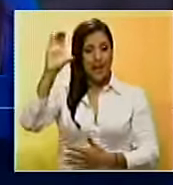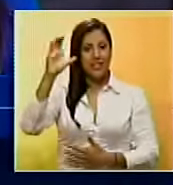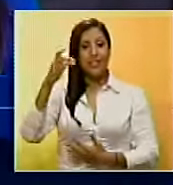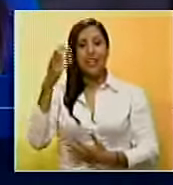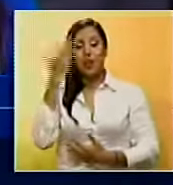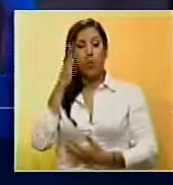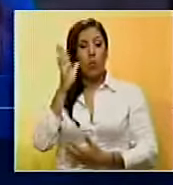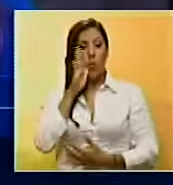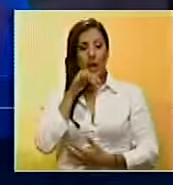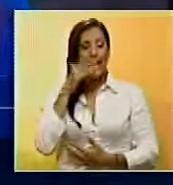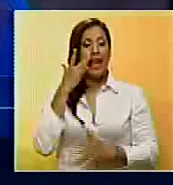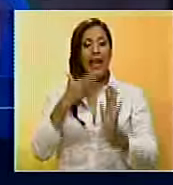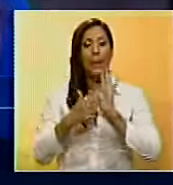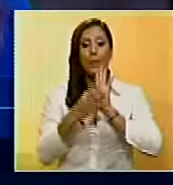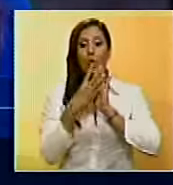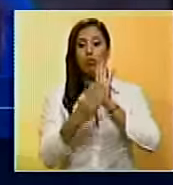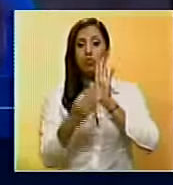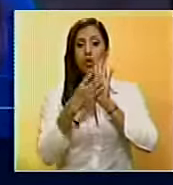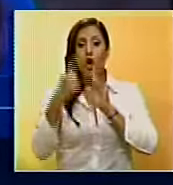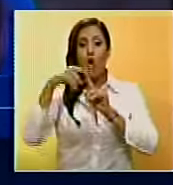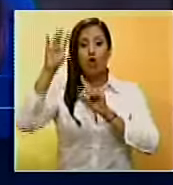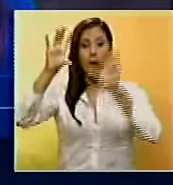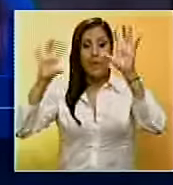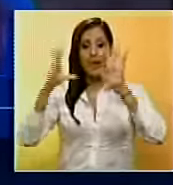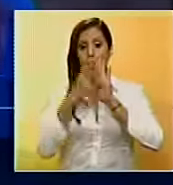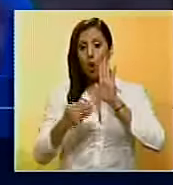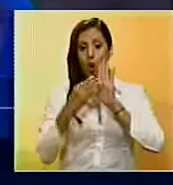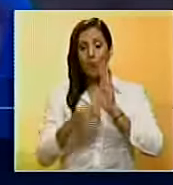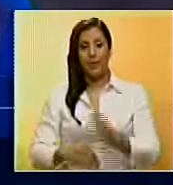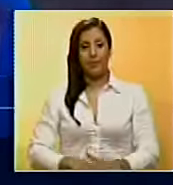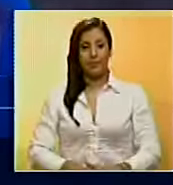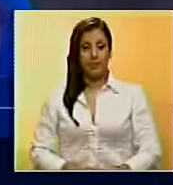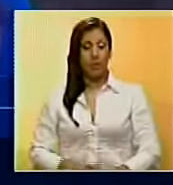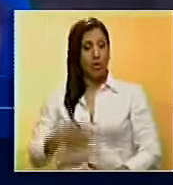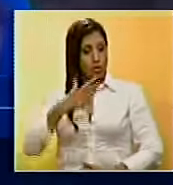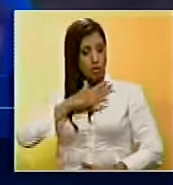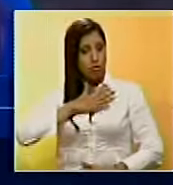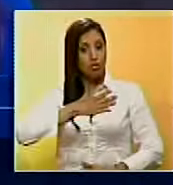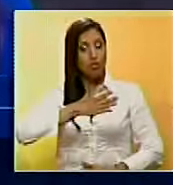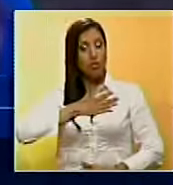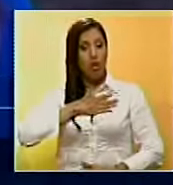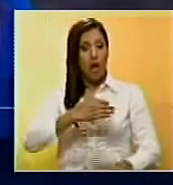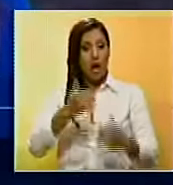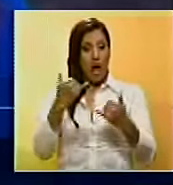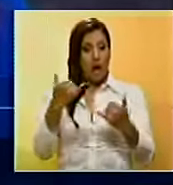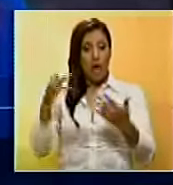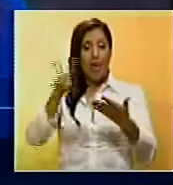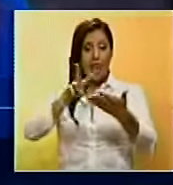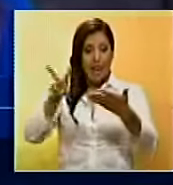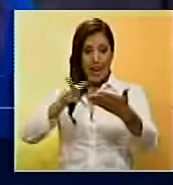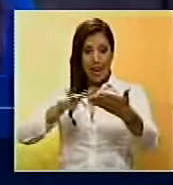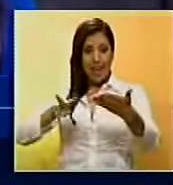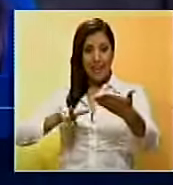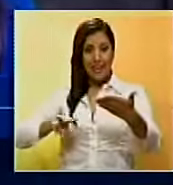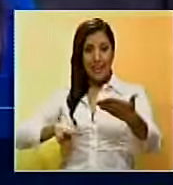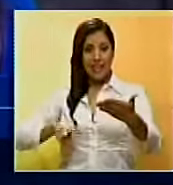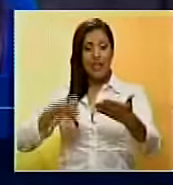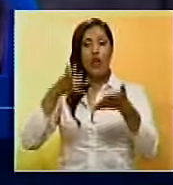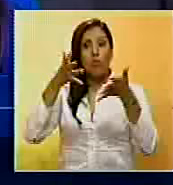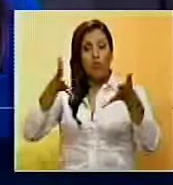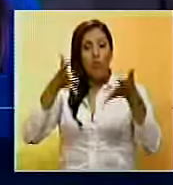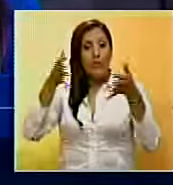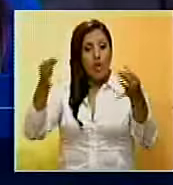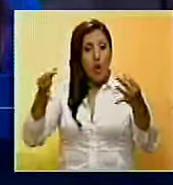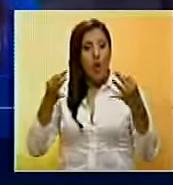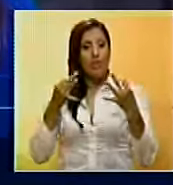sin duda alguna ejemplo para otros países. Yo voy a pasar a leer el